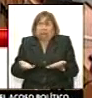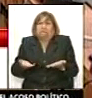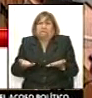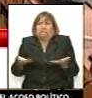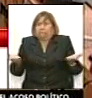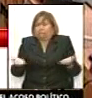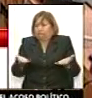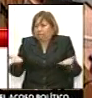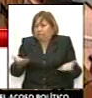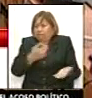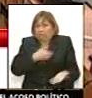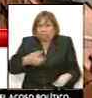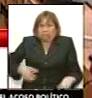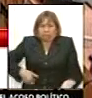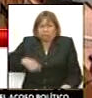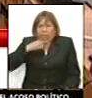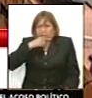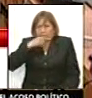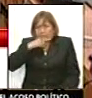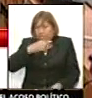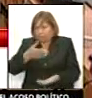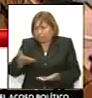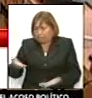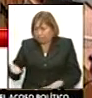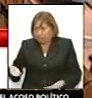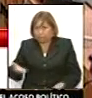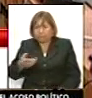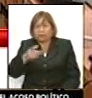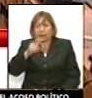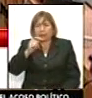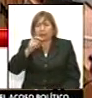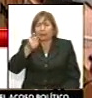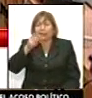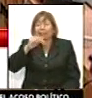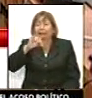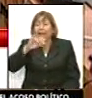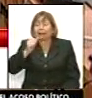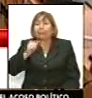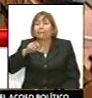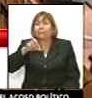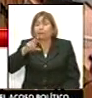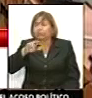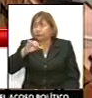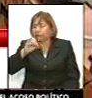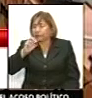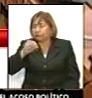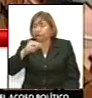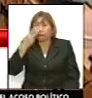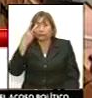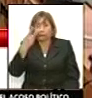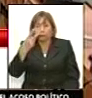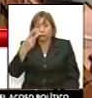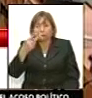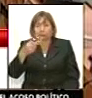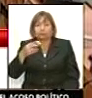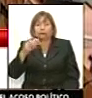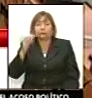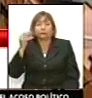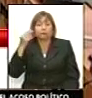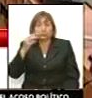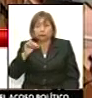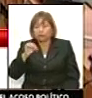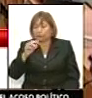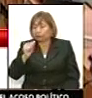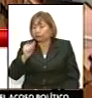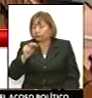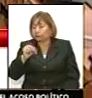esté pues la presidenta de la Comisión de la Mujer, Tania Pariona, porque en los dos denuncias al congresista Moisés Mamán y al congresista Lucho